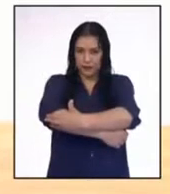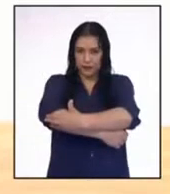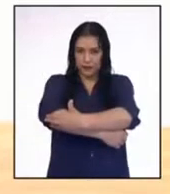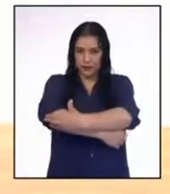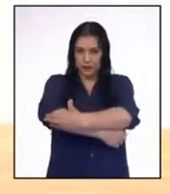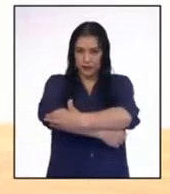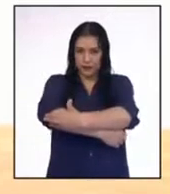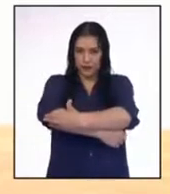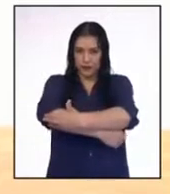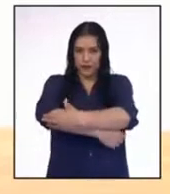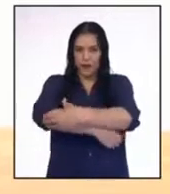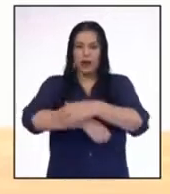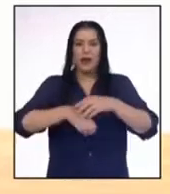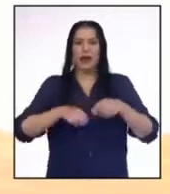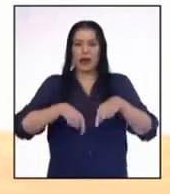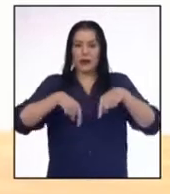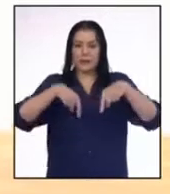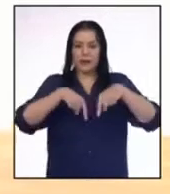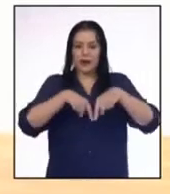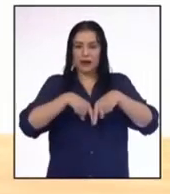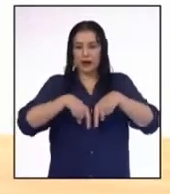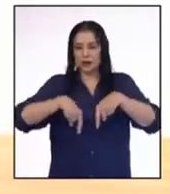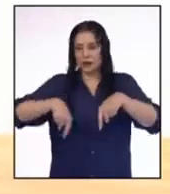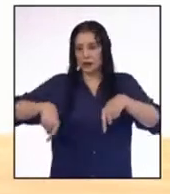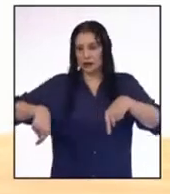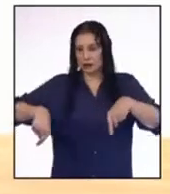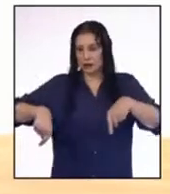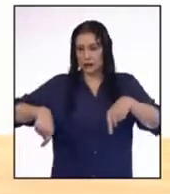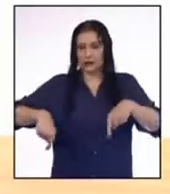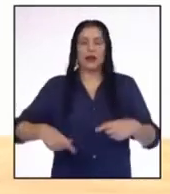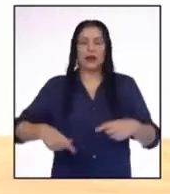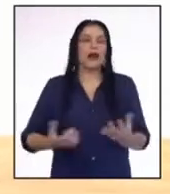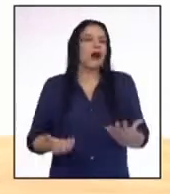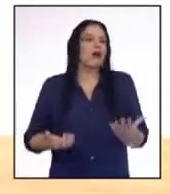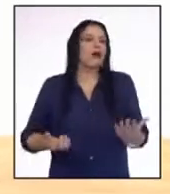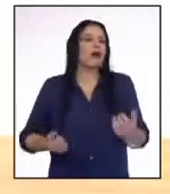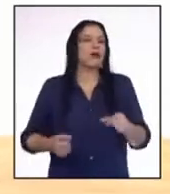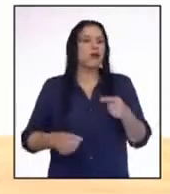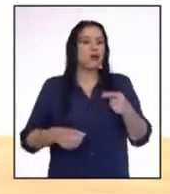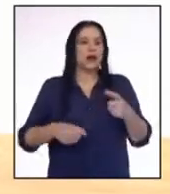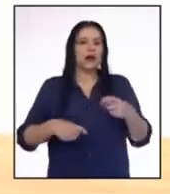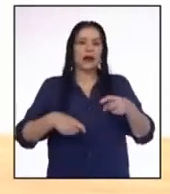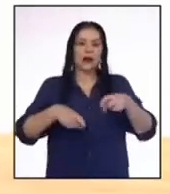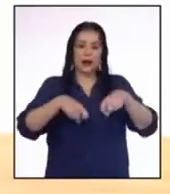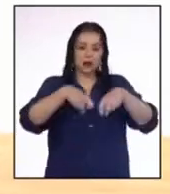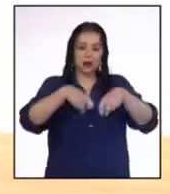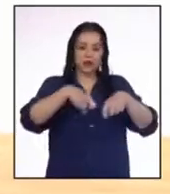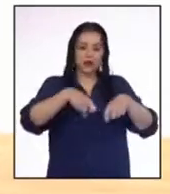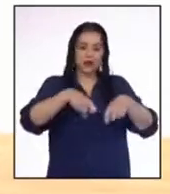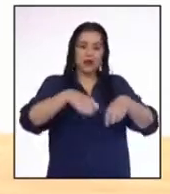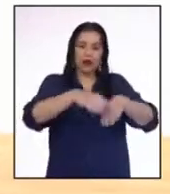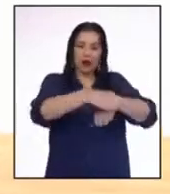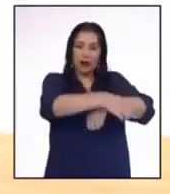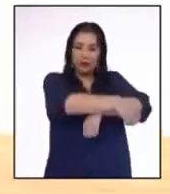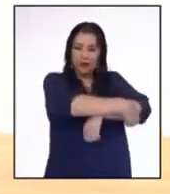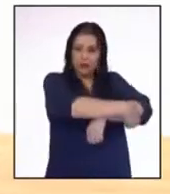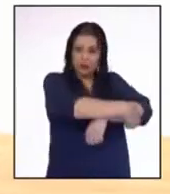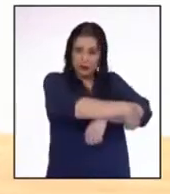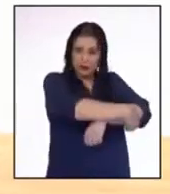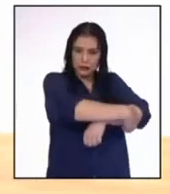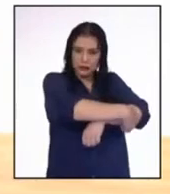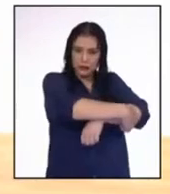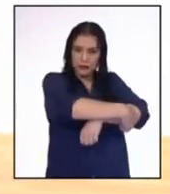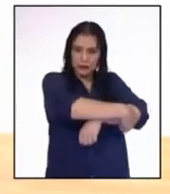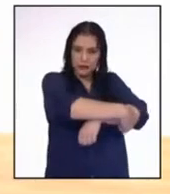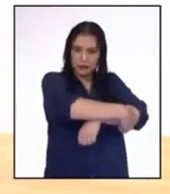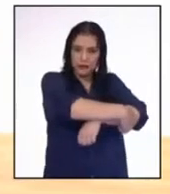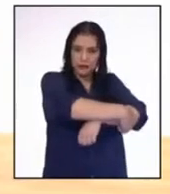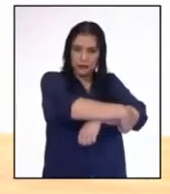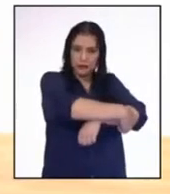llevamos nuestra pierna hacia un lado, abrazamos ahora una rodilla y luego la otra.